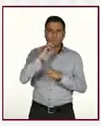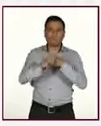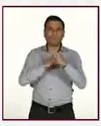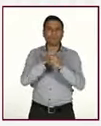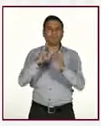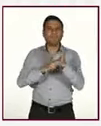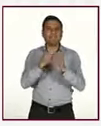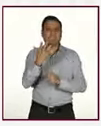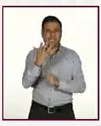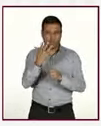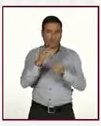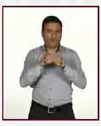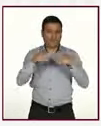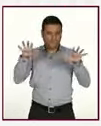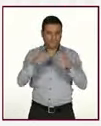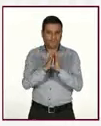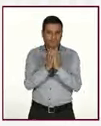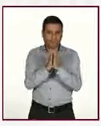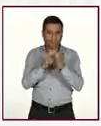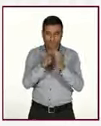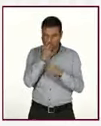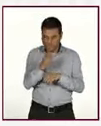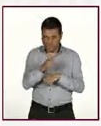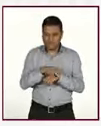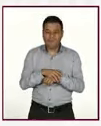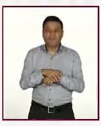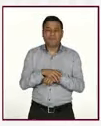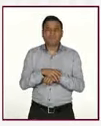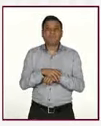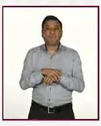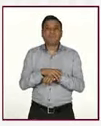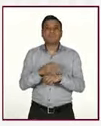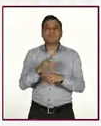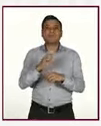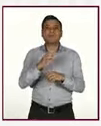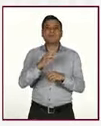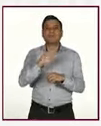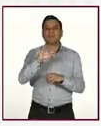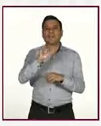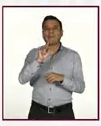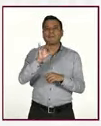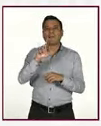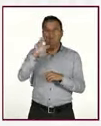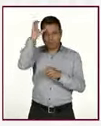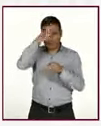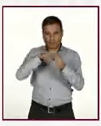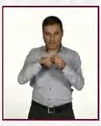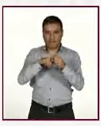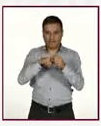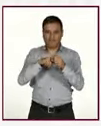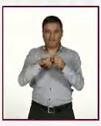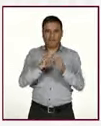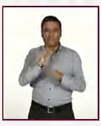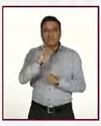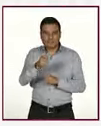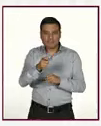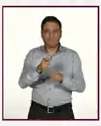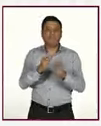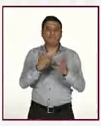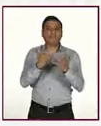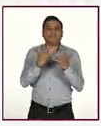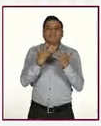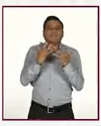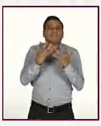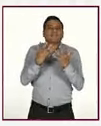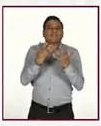en donde dimensiona el capital cultural, ¿no? Que tiene que ver con las aspiraciones, que son